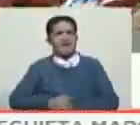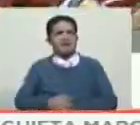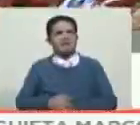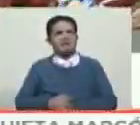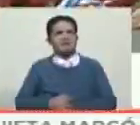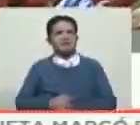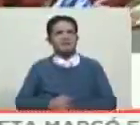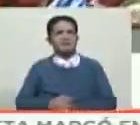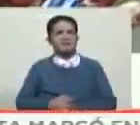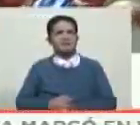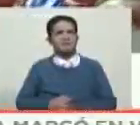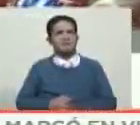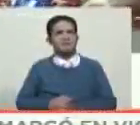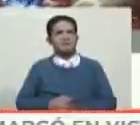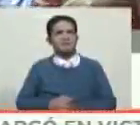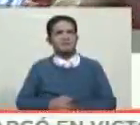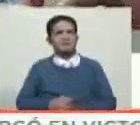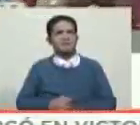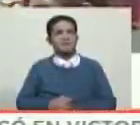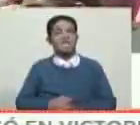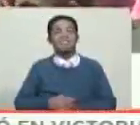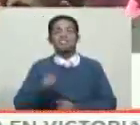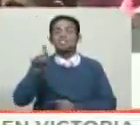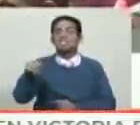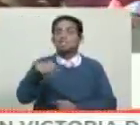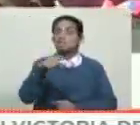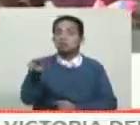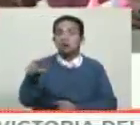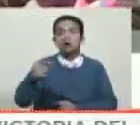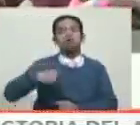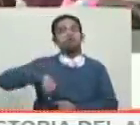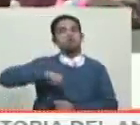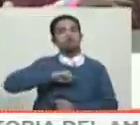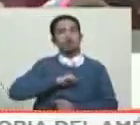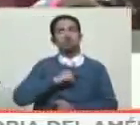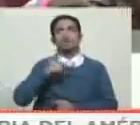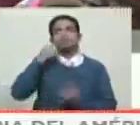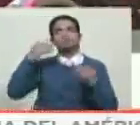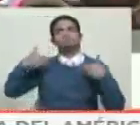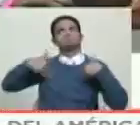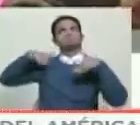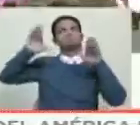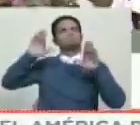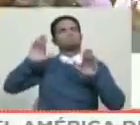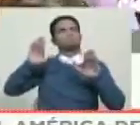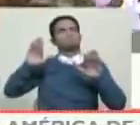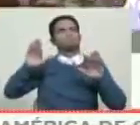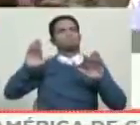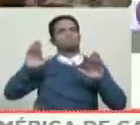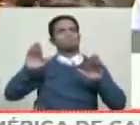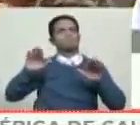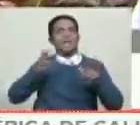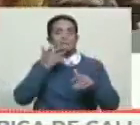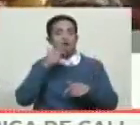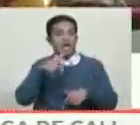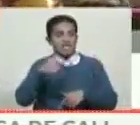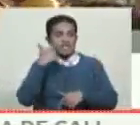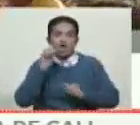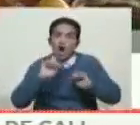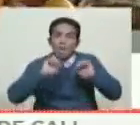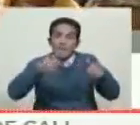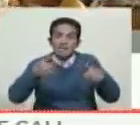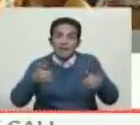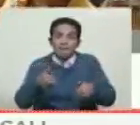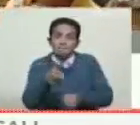De otra manera, estaríamos destinados a rendirnos ante el primer disparo. Y cuando aquí suene el primer disparo,